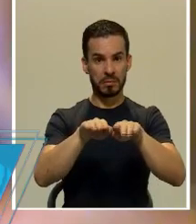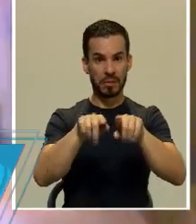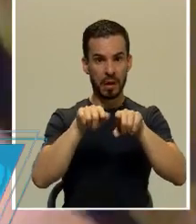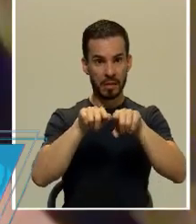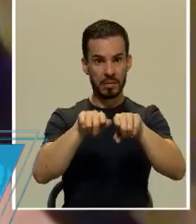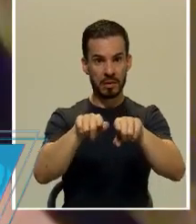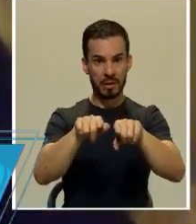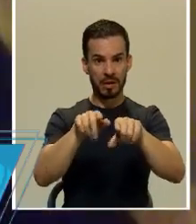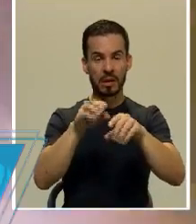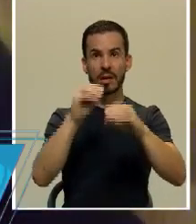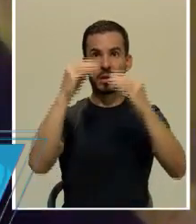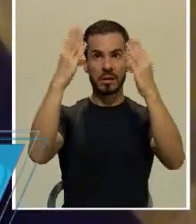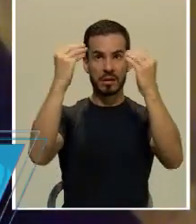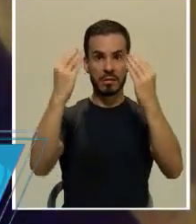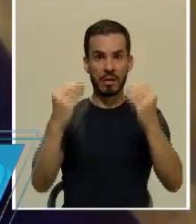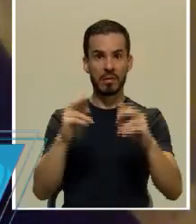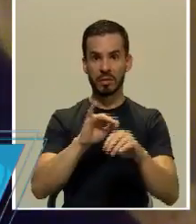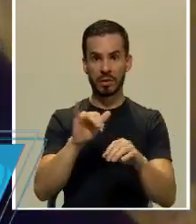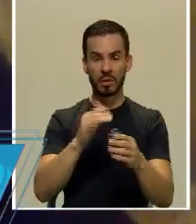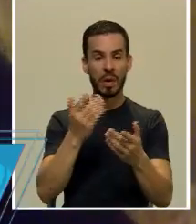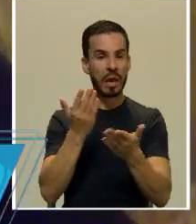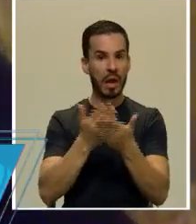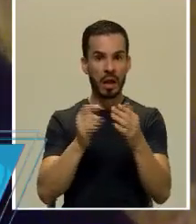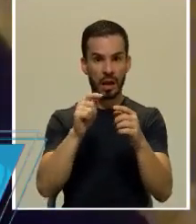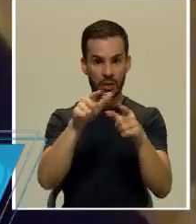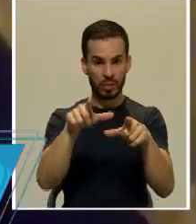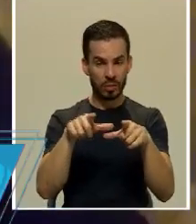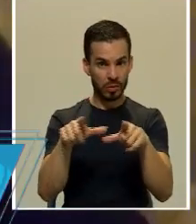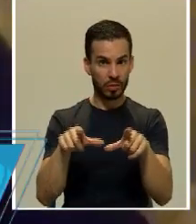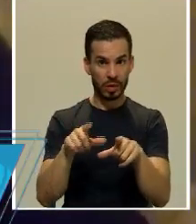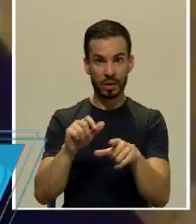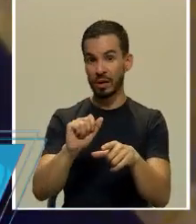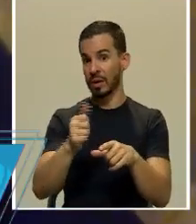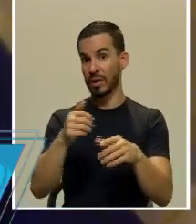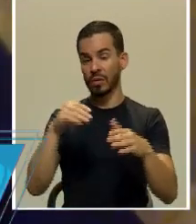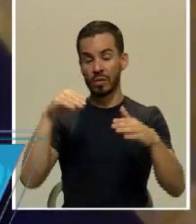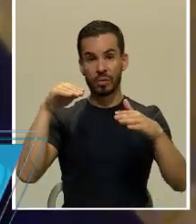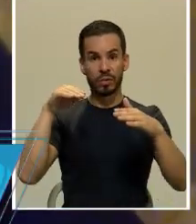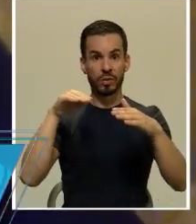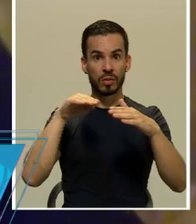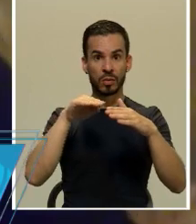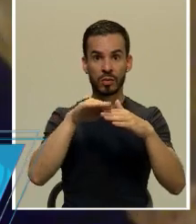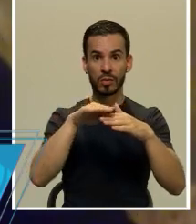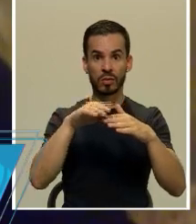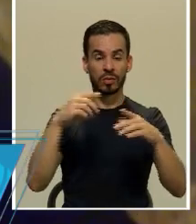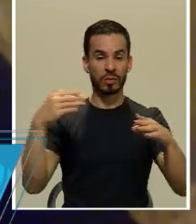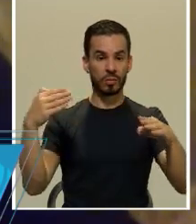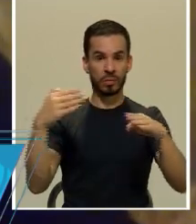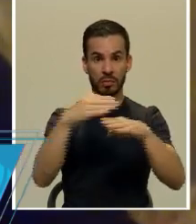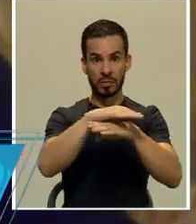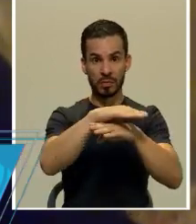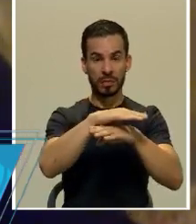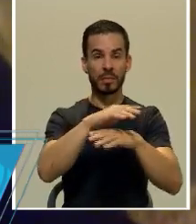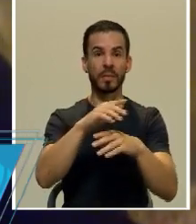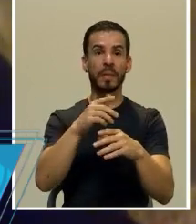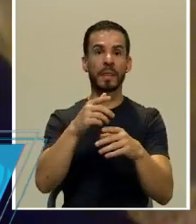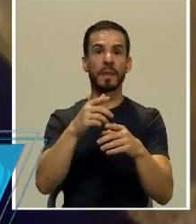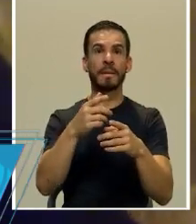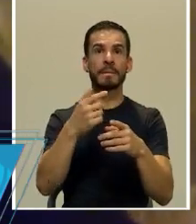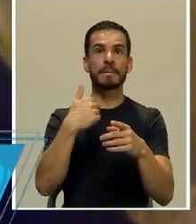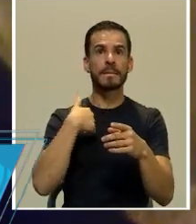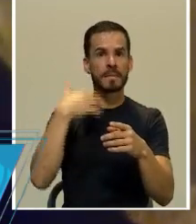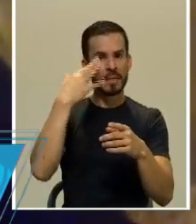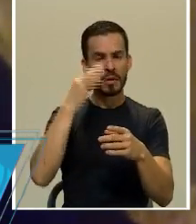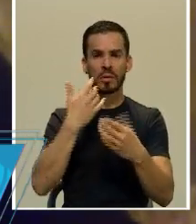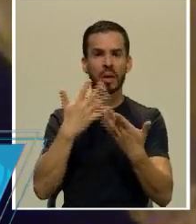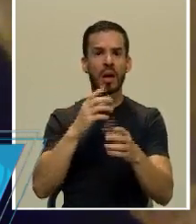y haciendo los mismos semáforos que el tráfico en algunos puntos, en otros cruza perpendicular a él. Creo que